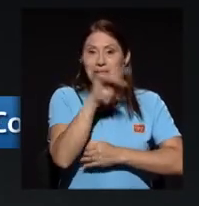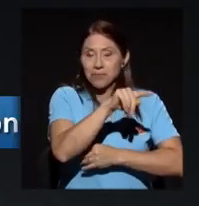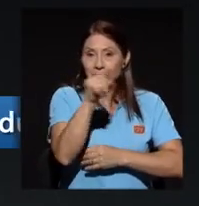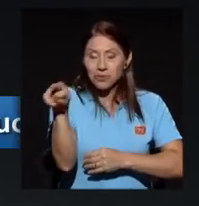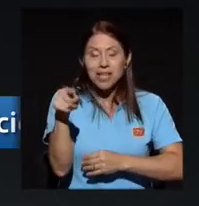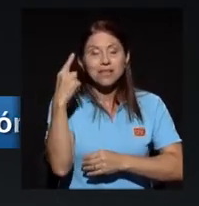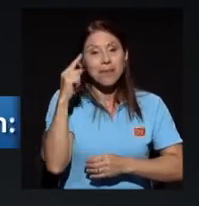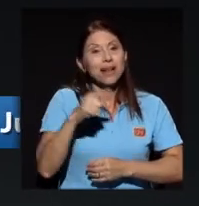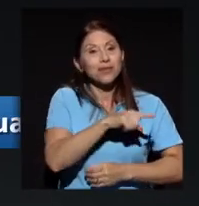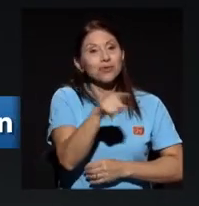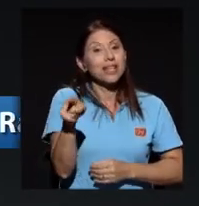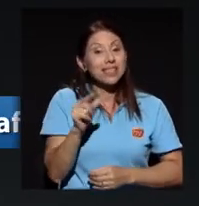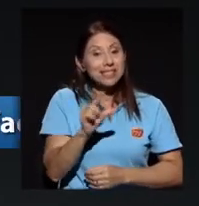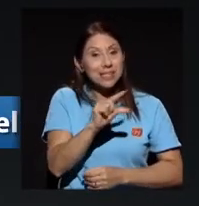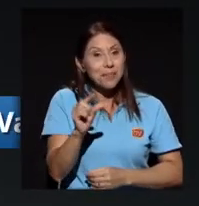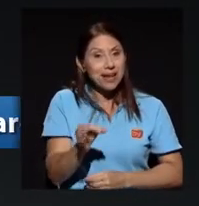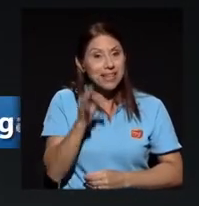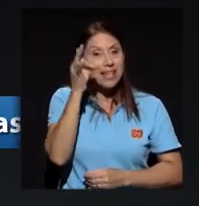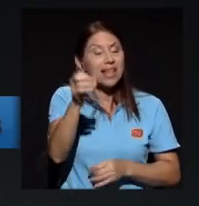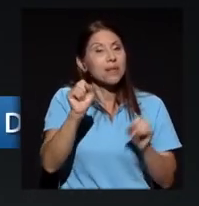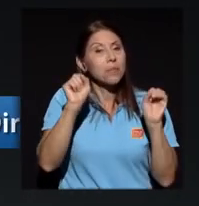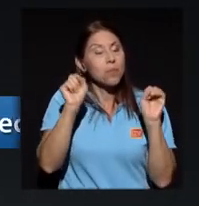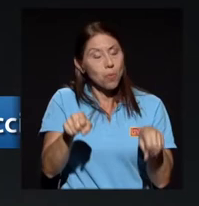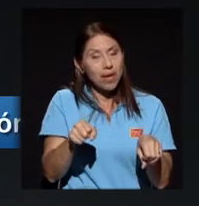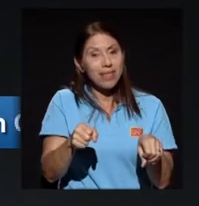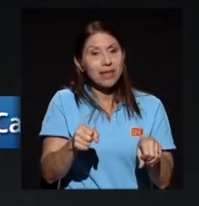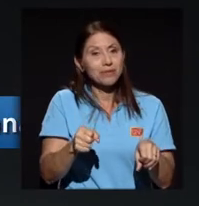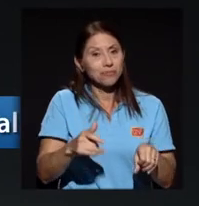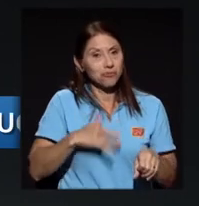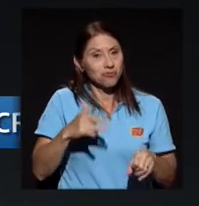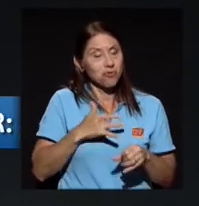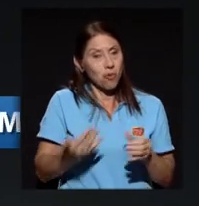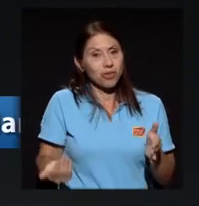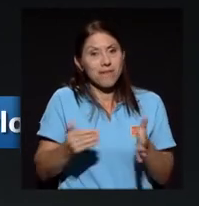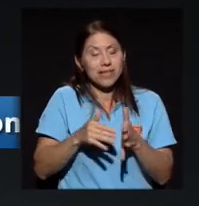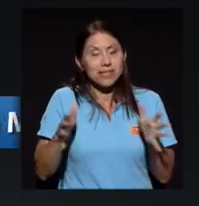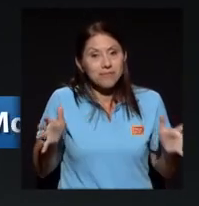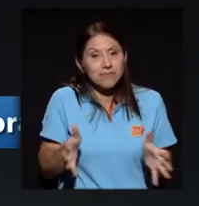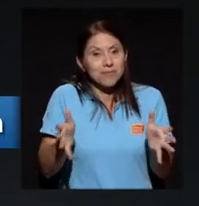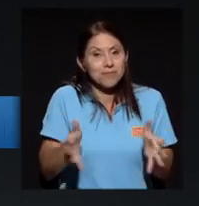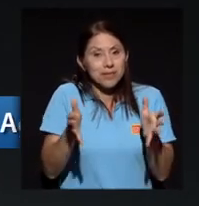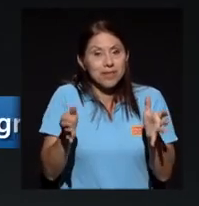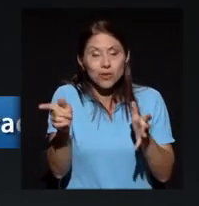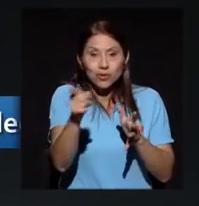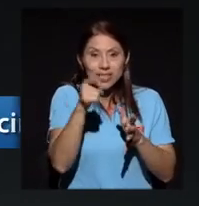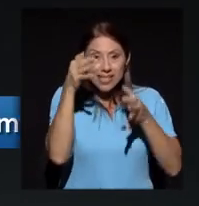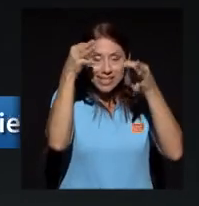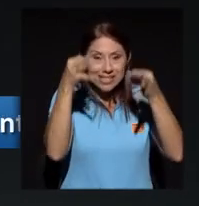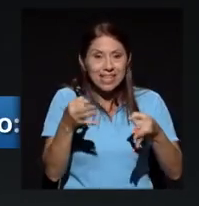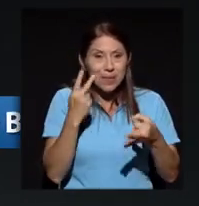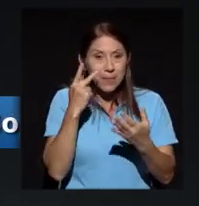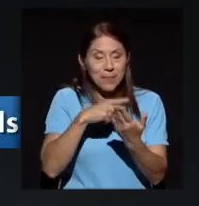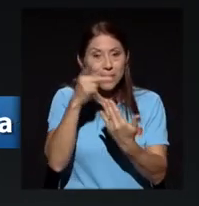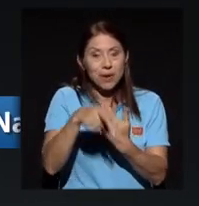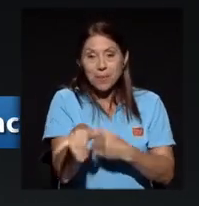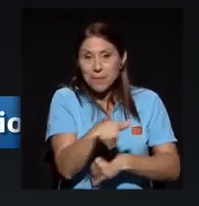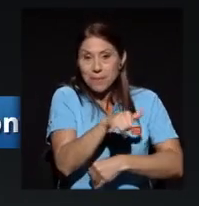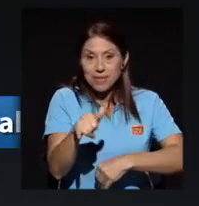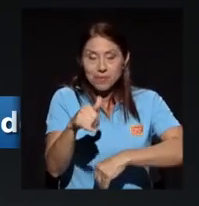se inspiren la semana entrante y deciden acompañarnos los tiempos